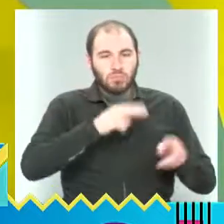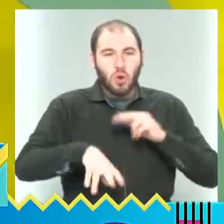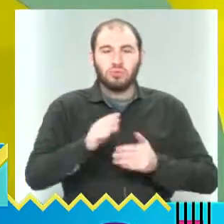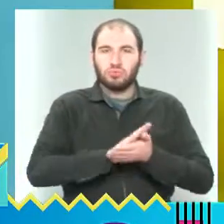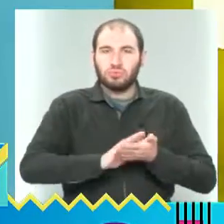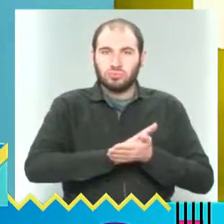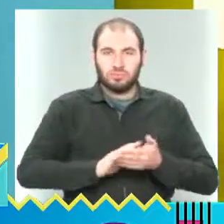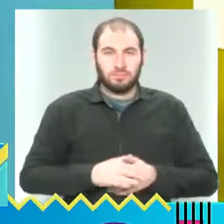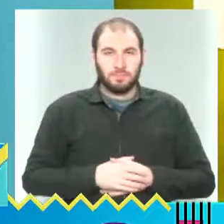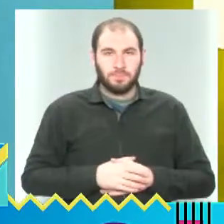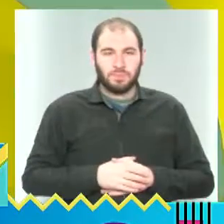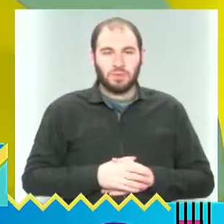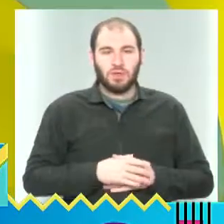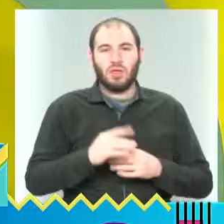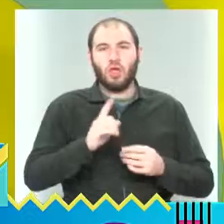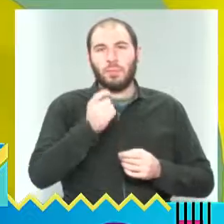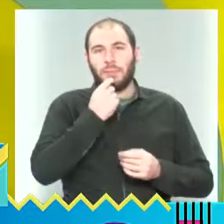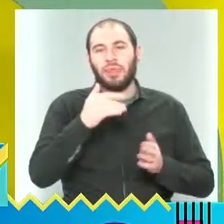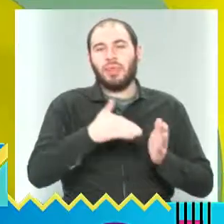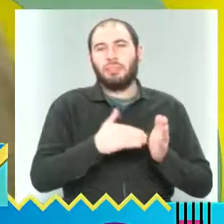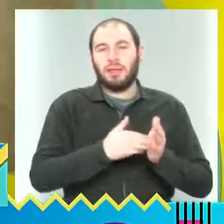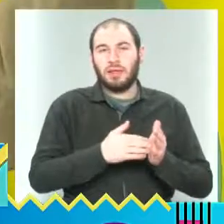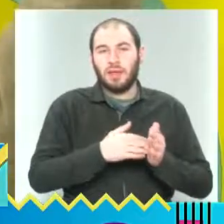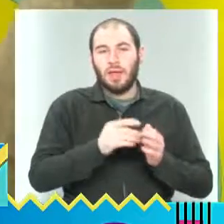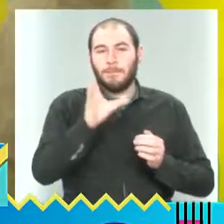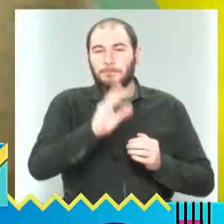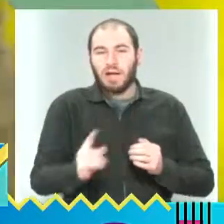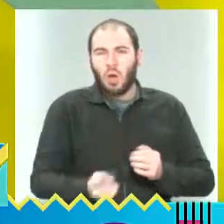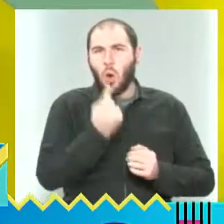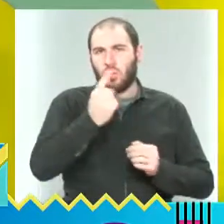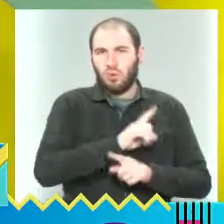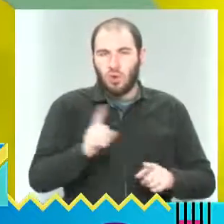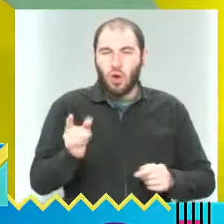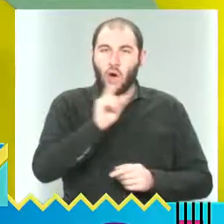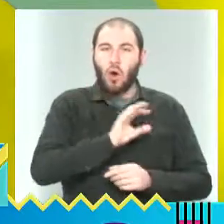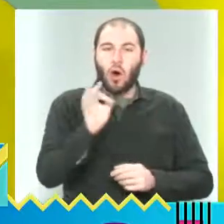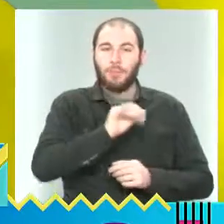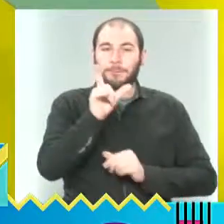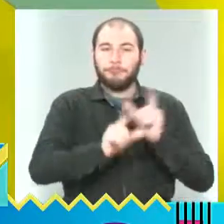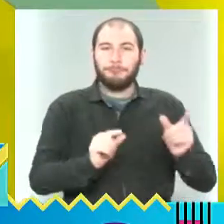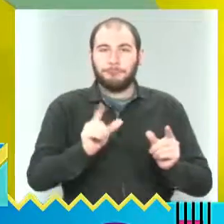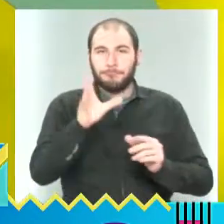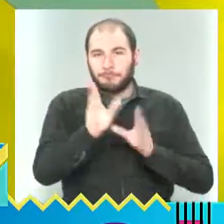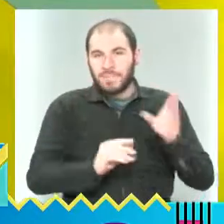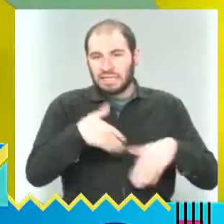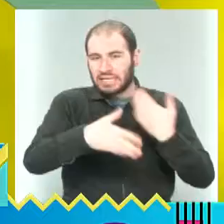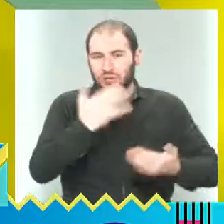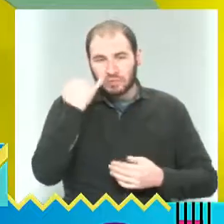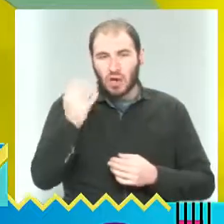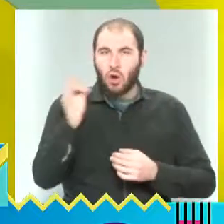de soluciones. No es algo que dependa de un país en particular, de los países del desarrollado,